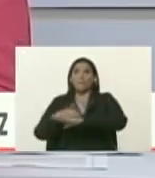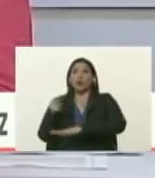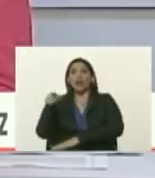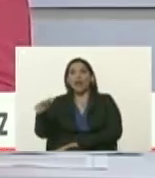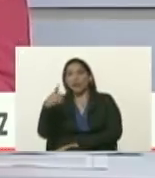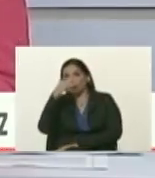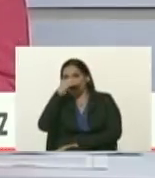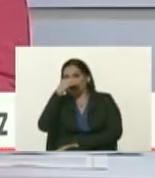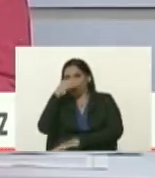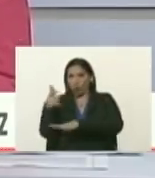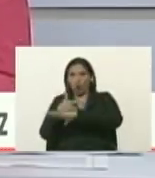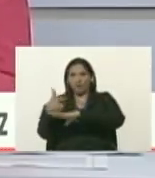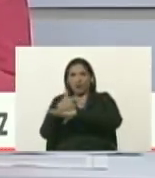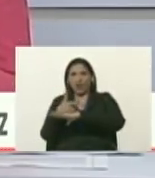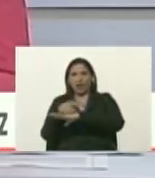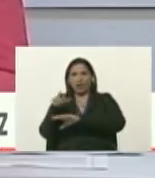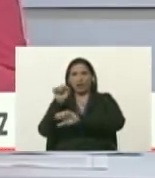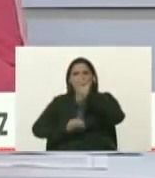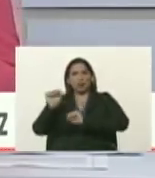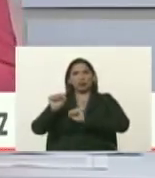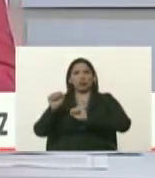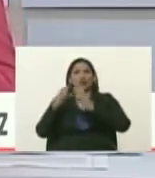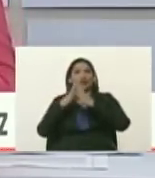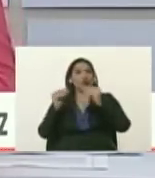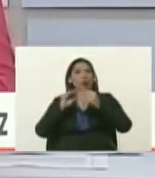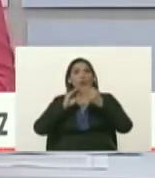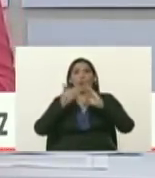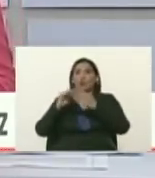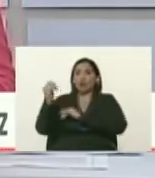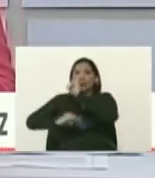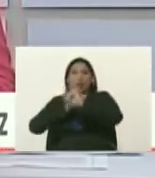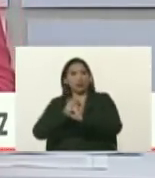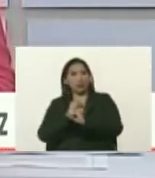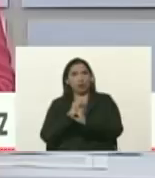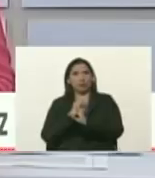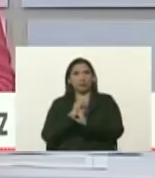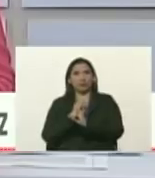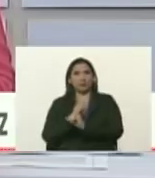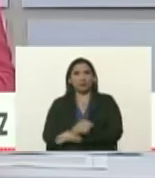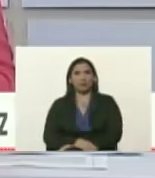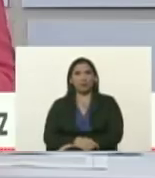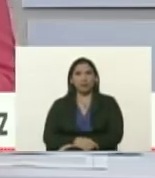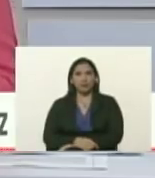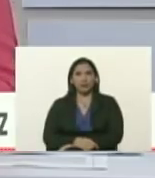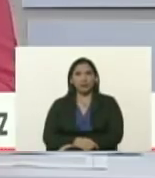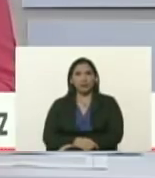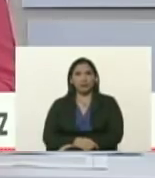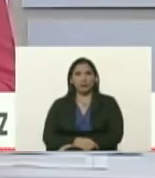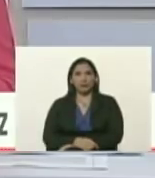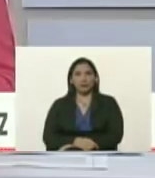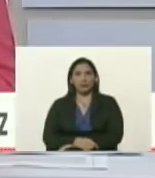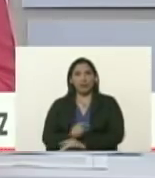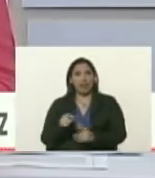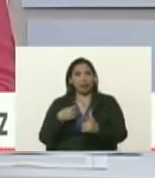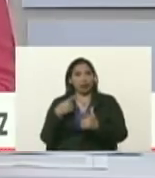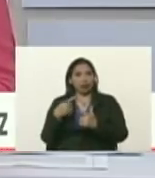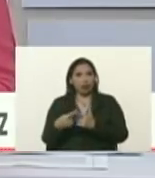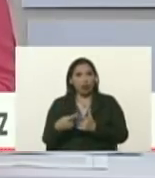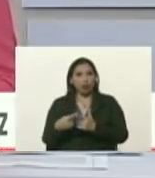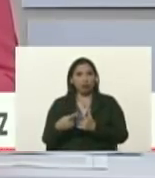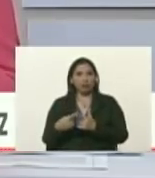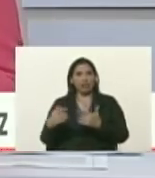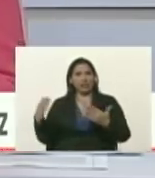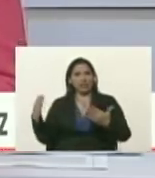paragobierno, y fue rechazado por toda la comunidad internacional. Se están vengando, quitándole